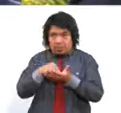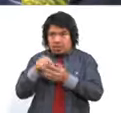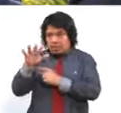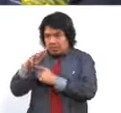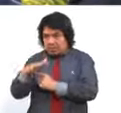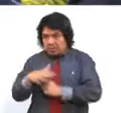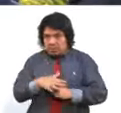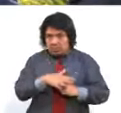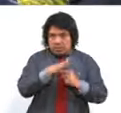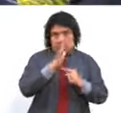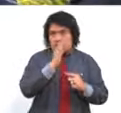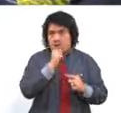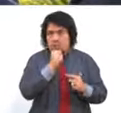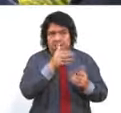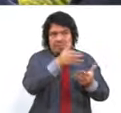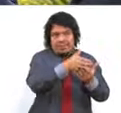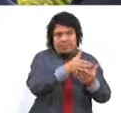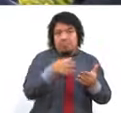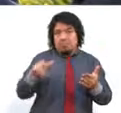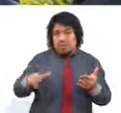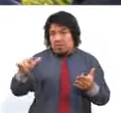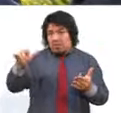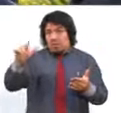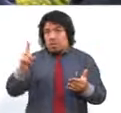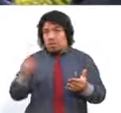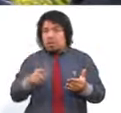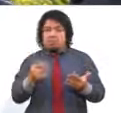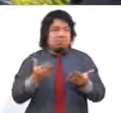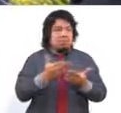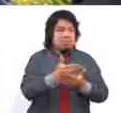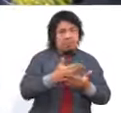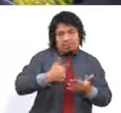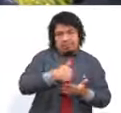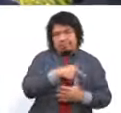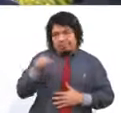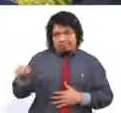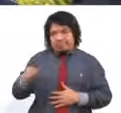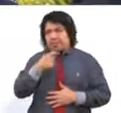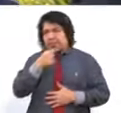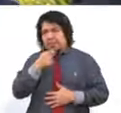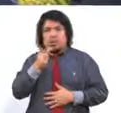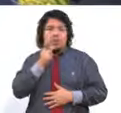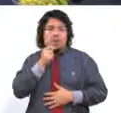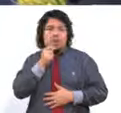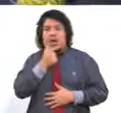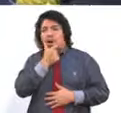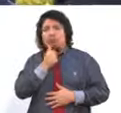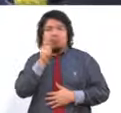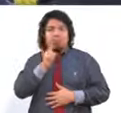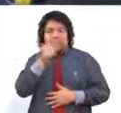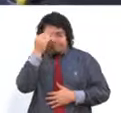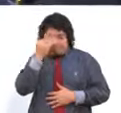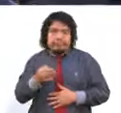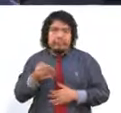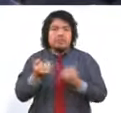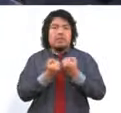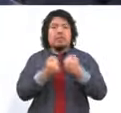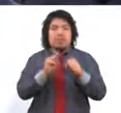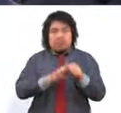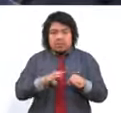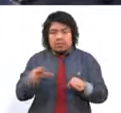la Ciudad de México, aplica lo mismo. Y donde están las restricciones, nuestros compañeras y compañeros lo conocen bien, y el propio sistema